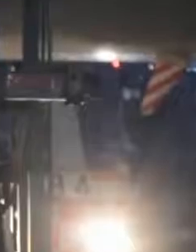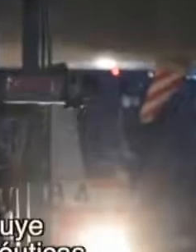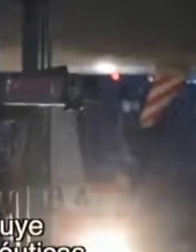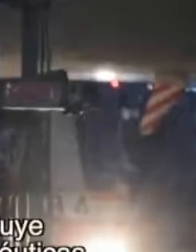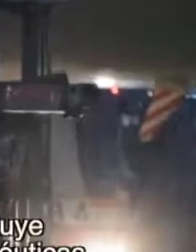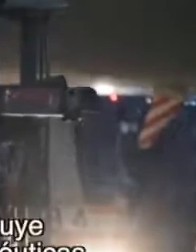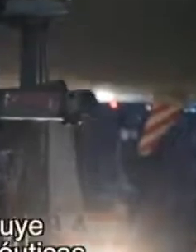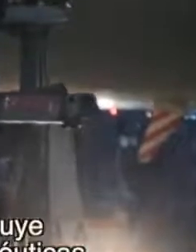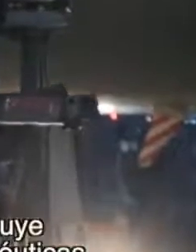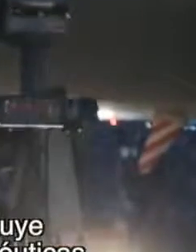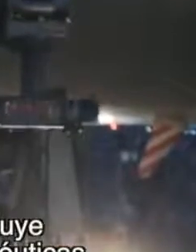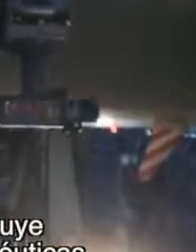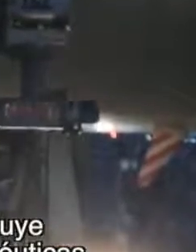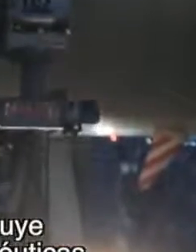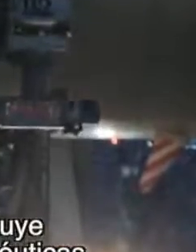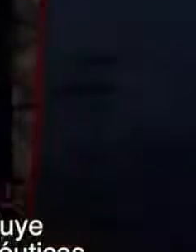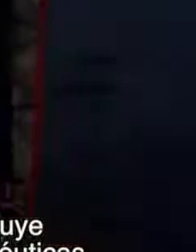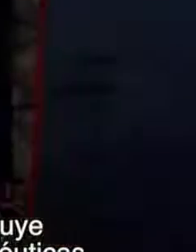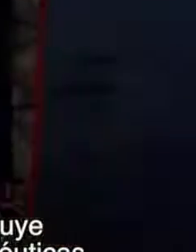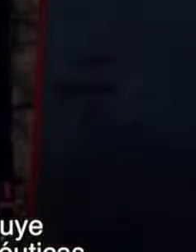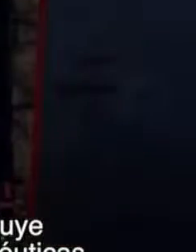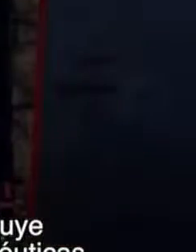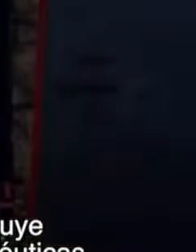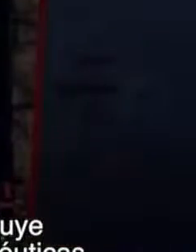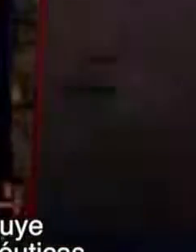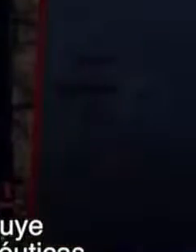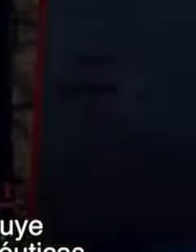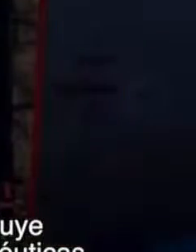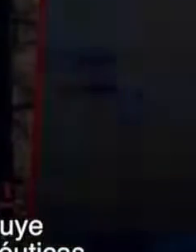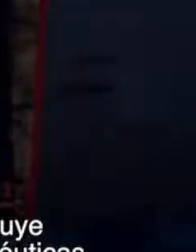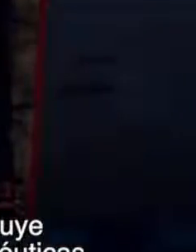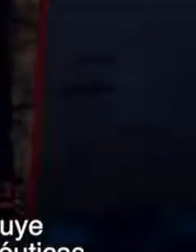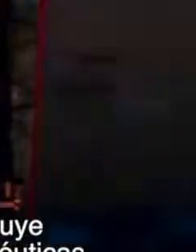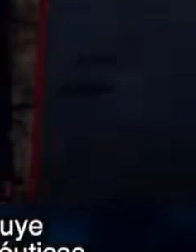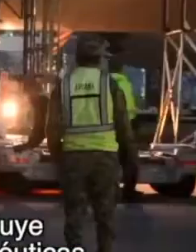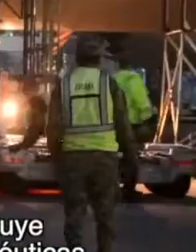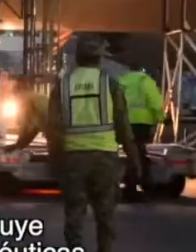China. El total de dosis recibidas esta semana que concluye fue de